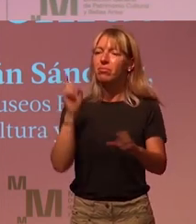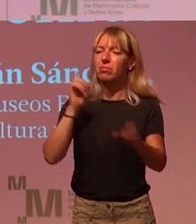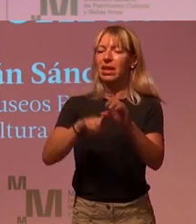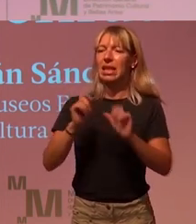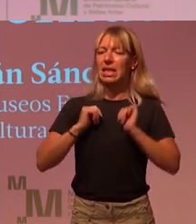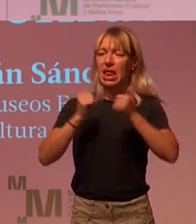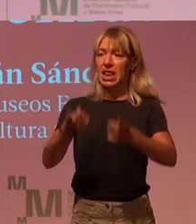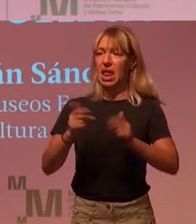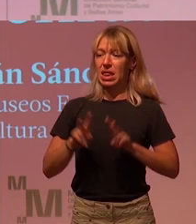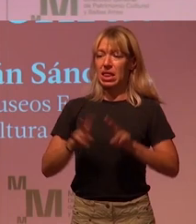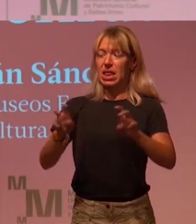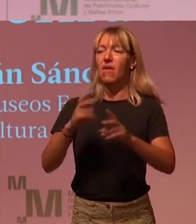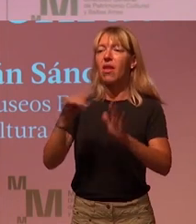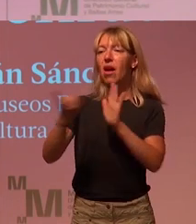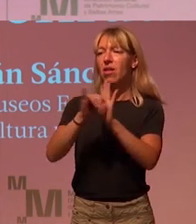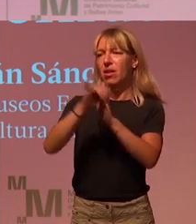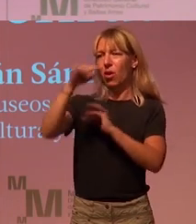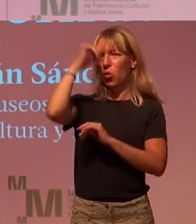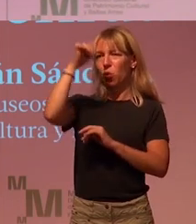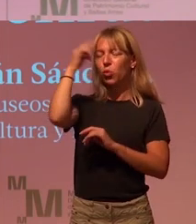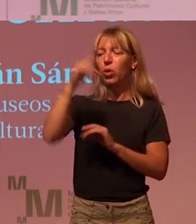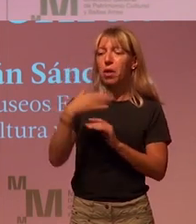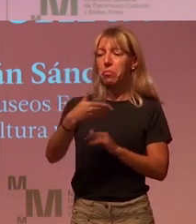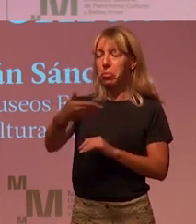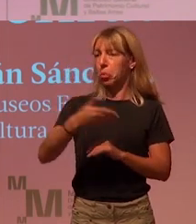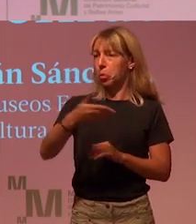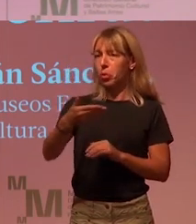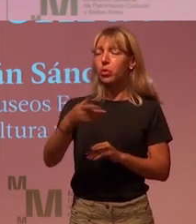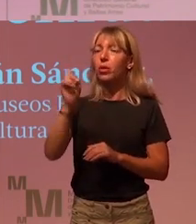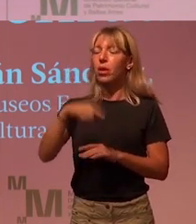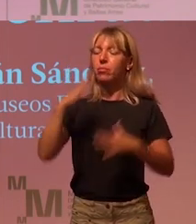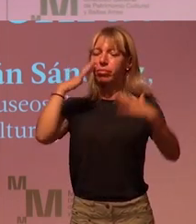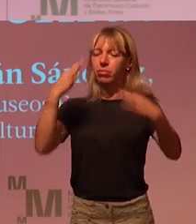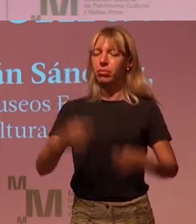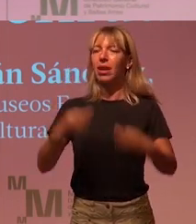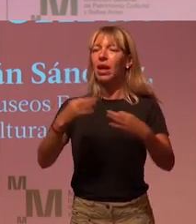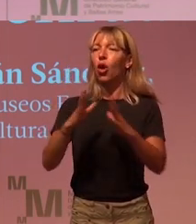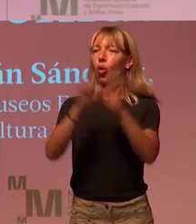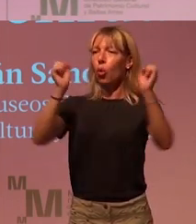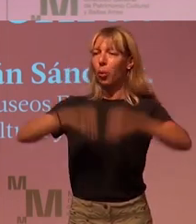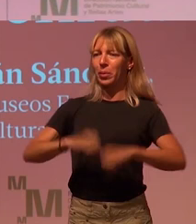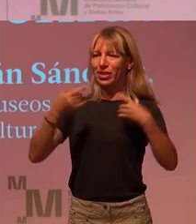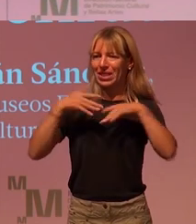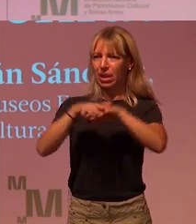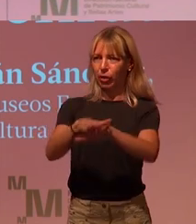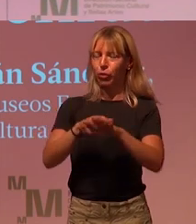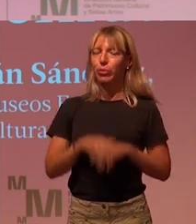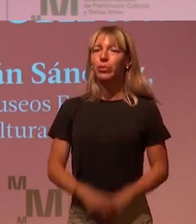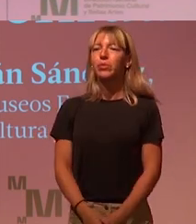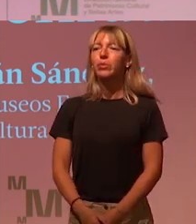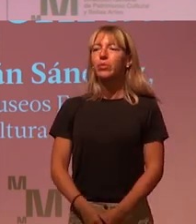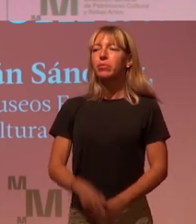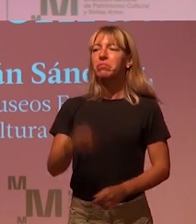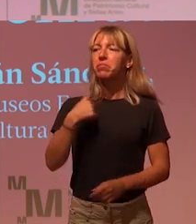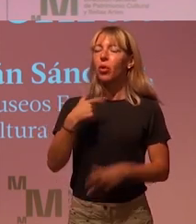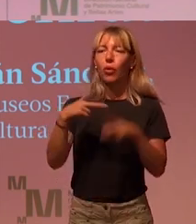la iniciativa de Acerca Cultura y que próximamente formalizaremos el convenio para integrarnos.